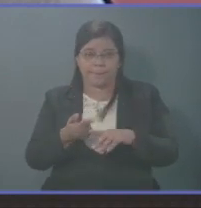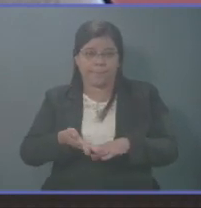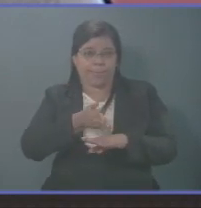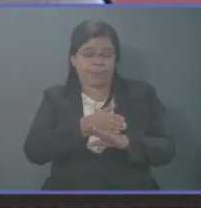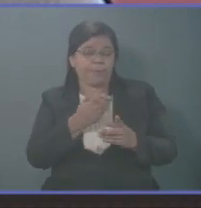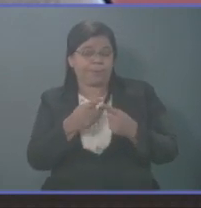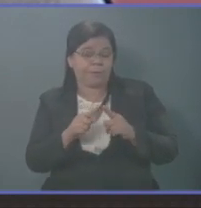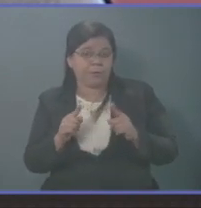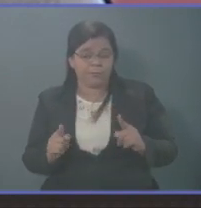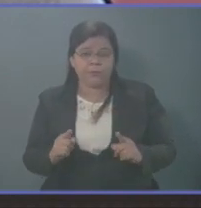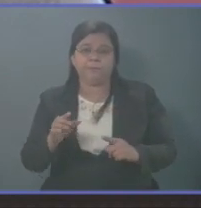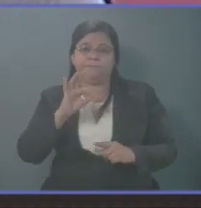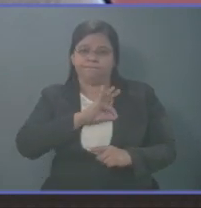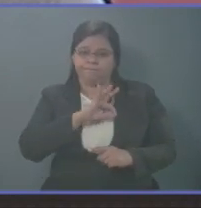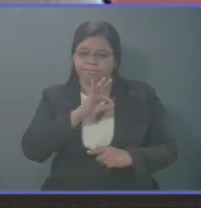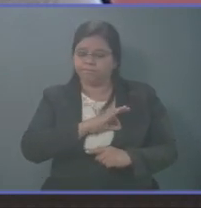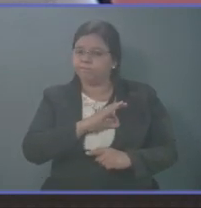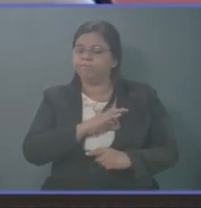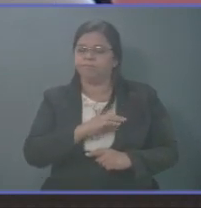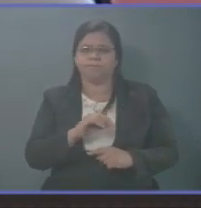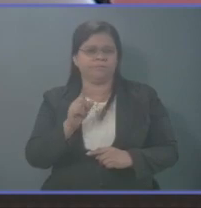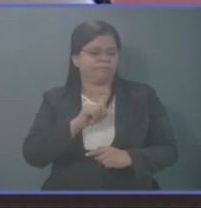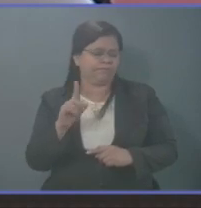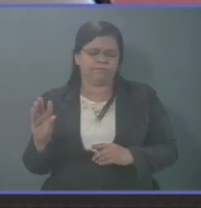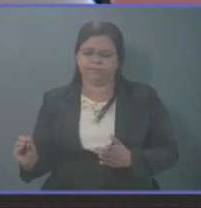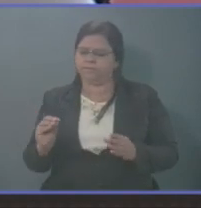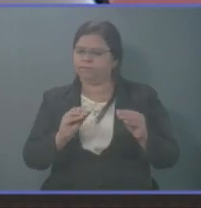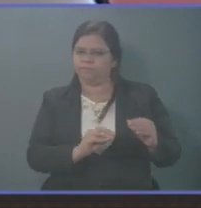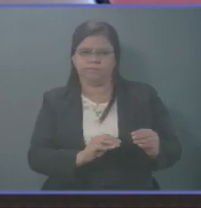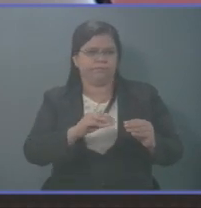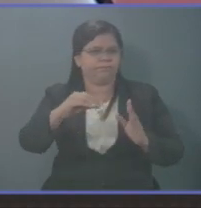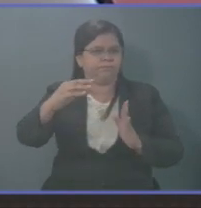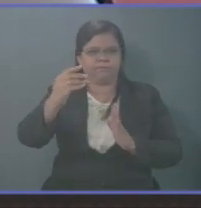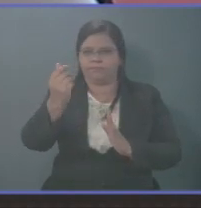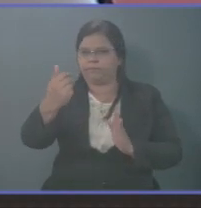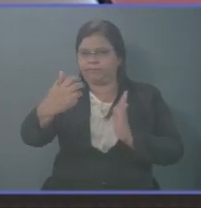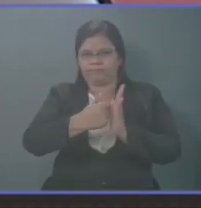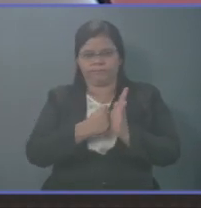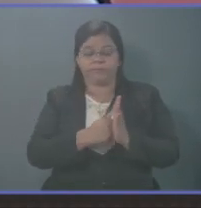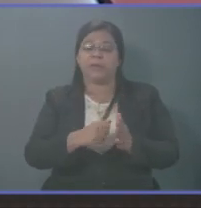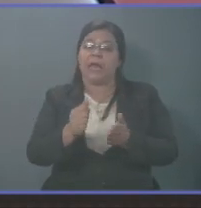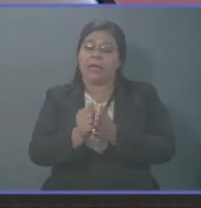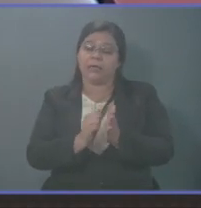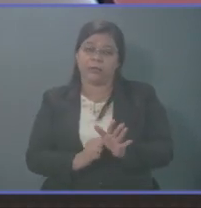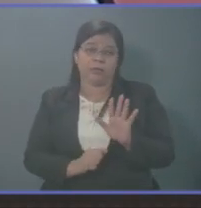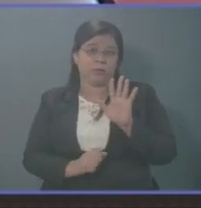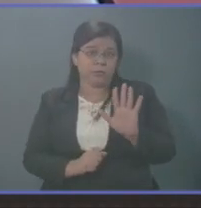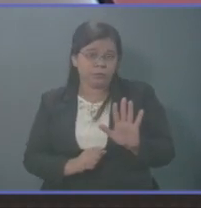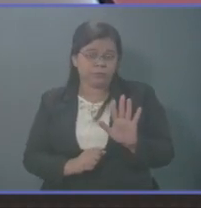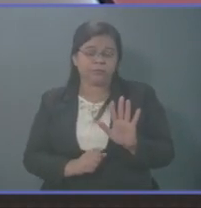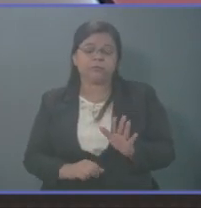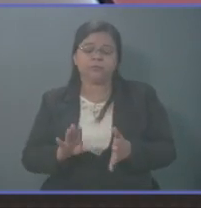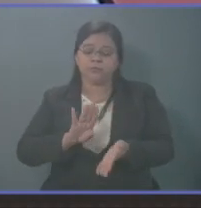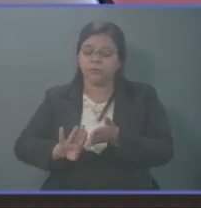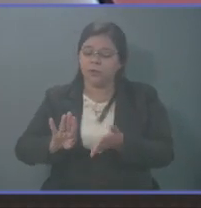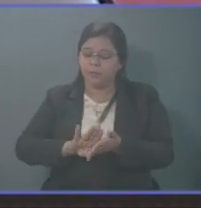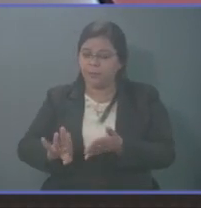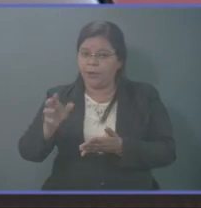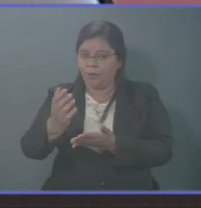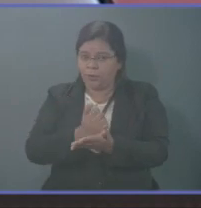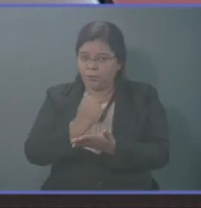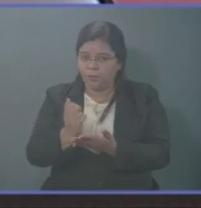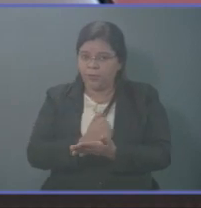el beneficio de no imposición de la multa respectiva. Artículo 5. El pago de las obligaciones